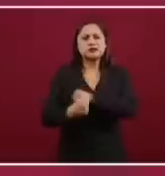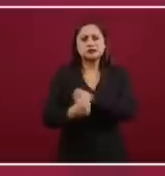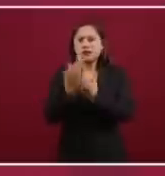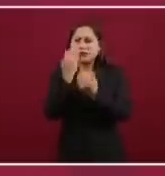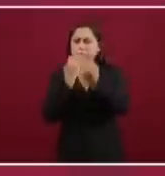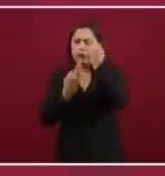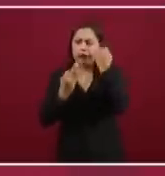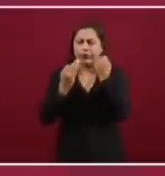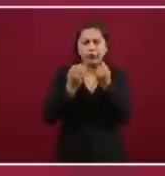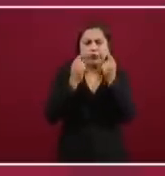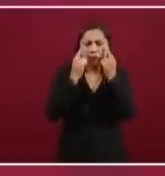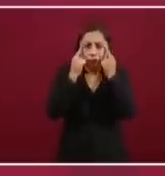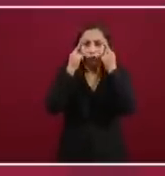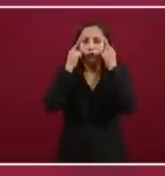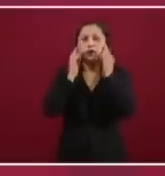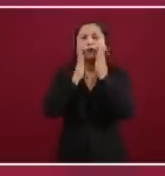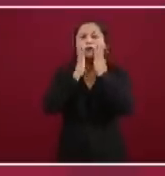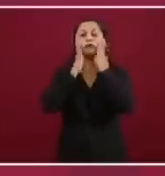erario.